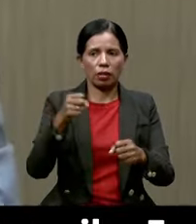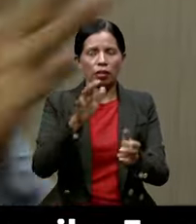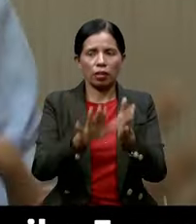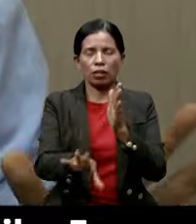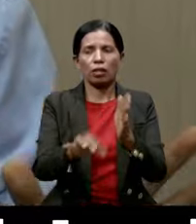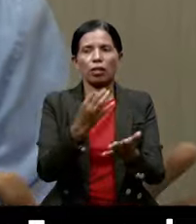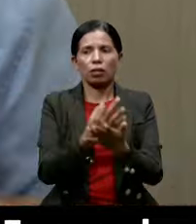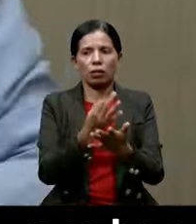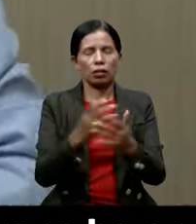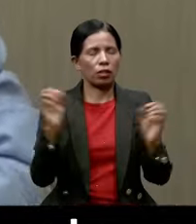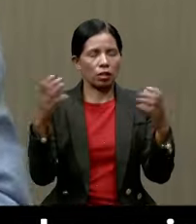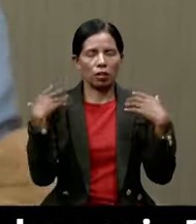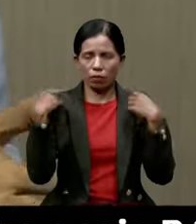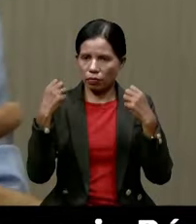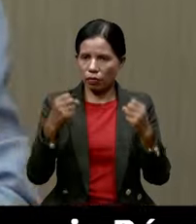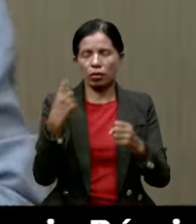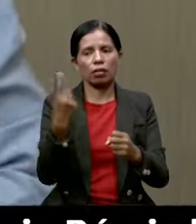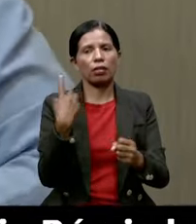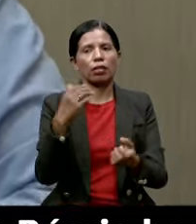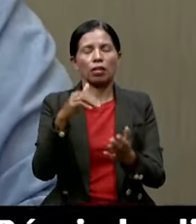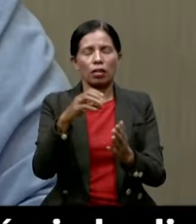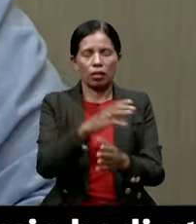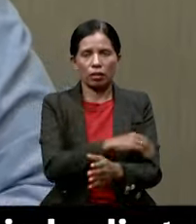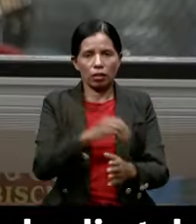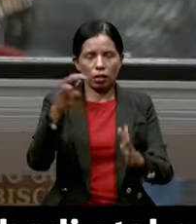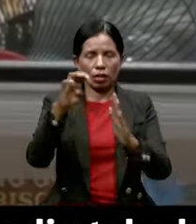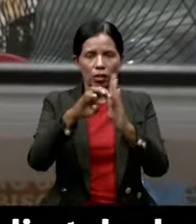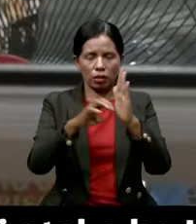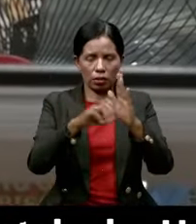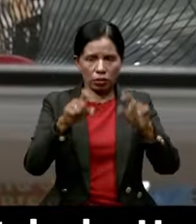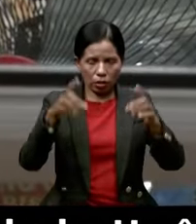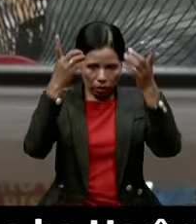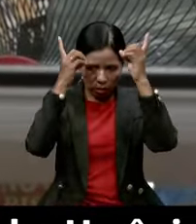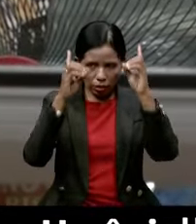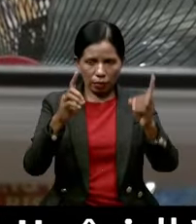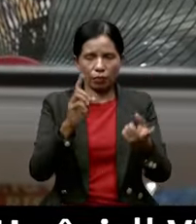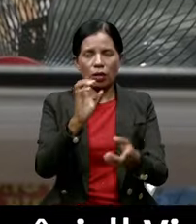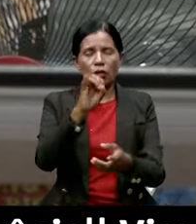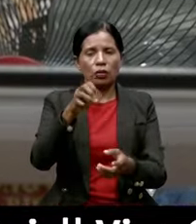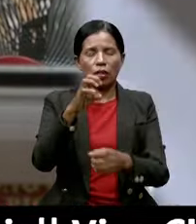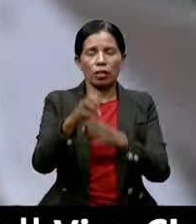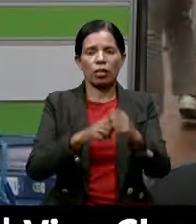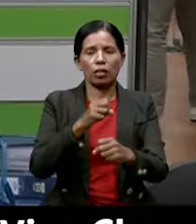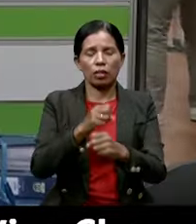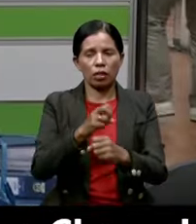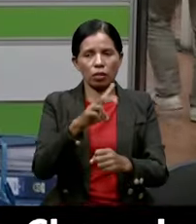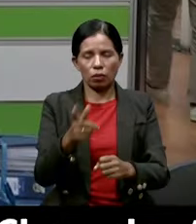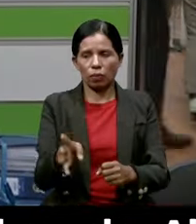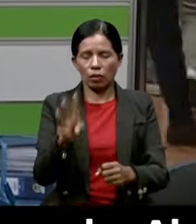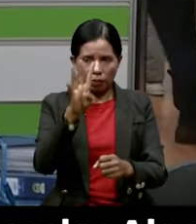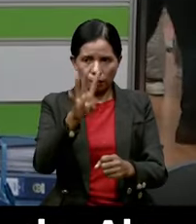ti osama si laporti na pati antau estado tem ki poti de jau ida ne ia debate orçamento geral estado tina rihun rua ronesin